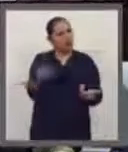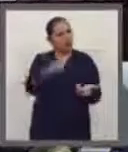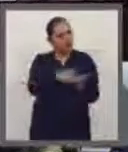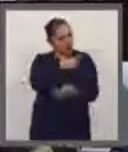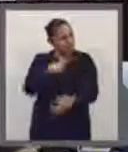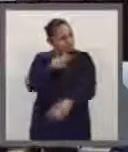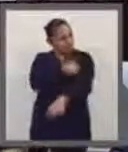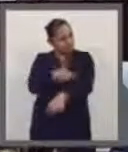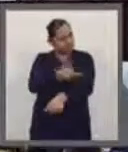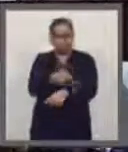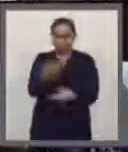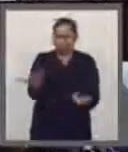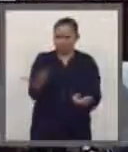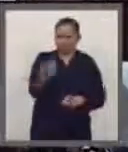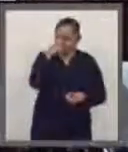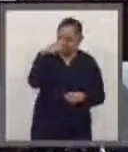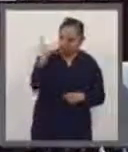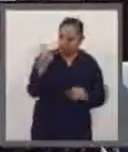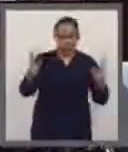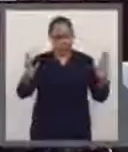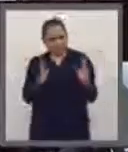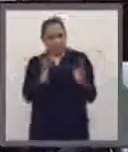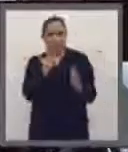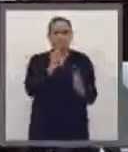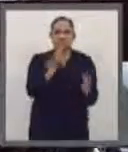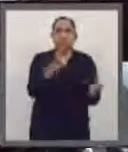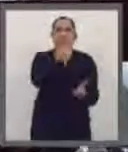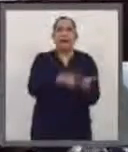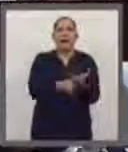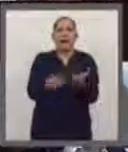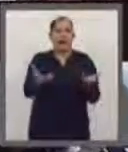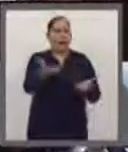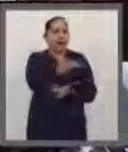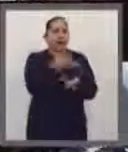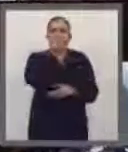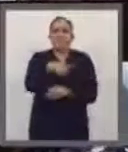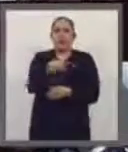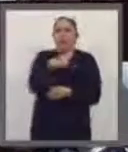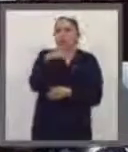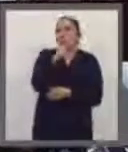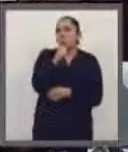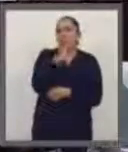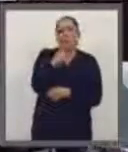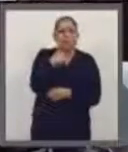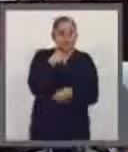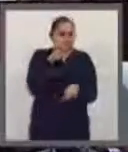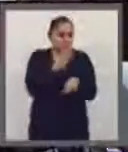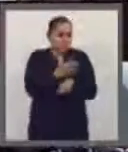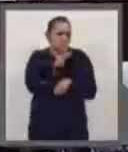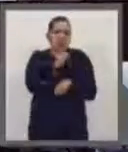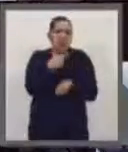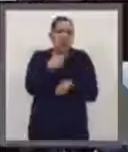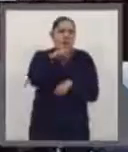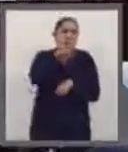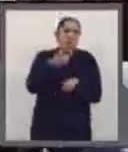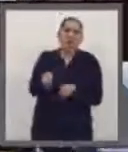se deshace de la responsabilidad, no puede con la papa caliente, según dijo el secretario, y entonces se